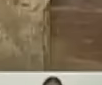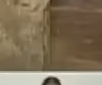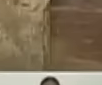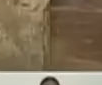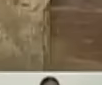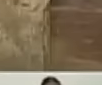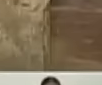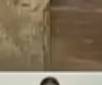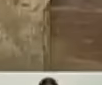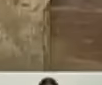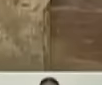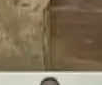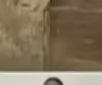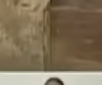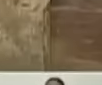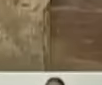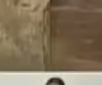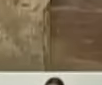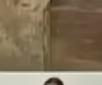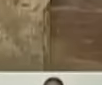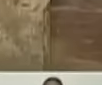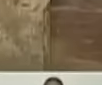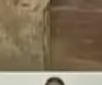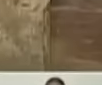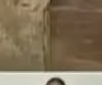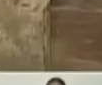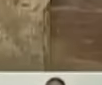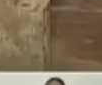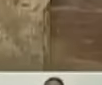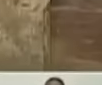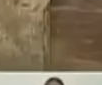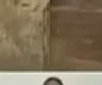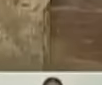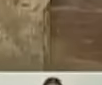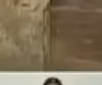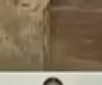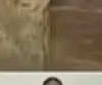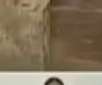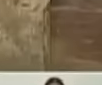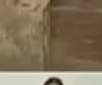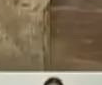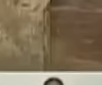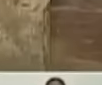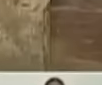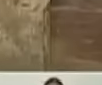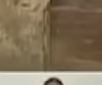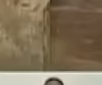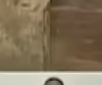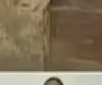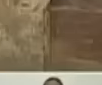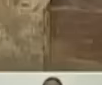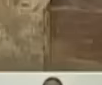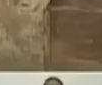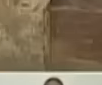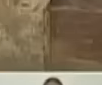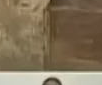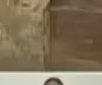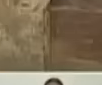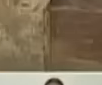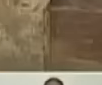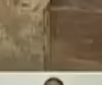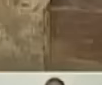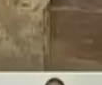Trabajemos con diálogo para mejorar la vida de los venezolanos, para hablar de los temas que le importa a la gente y superar los